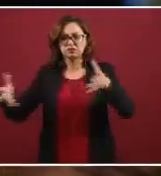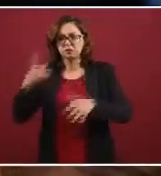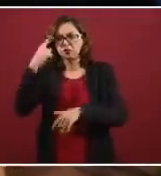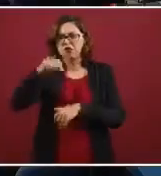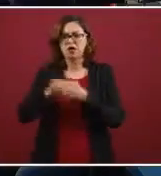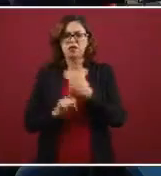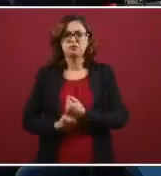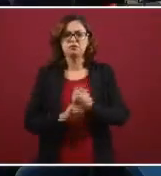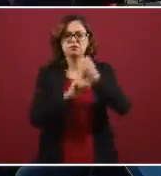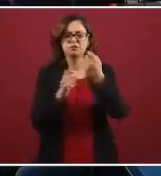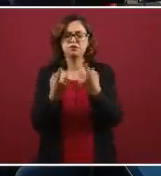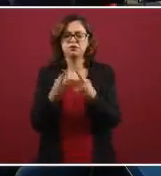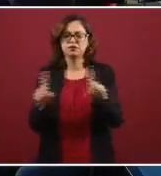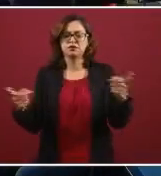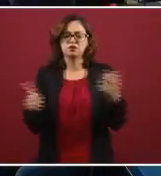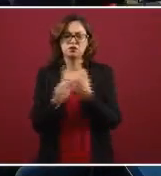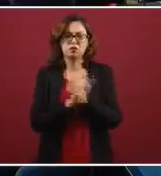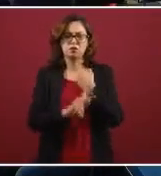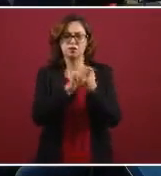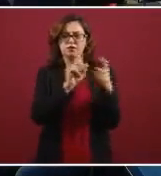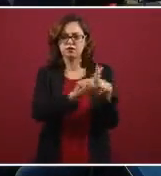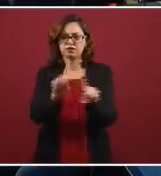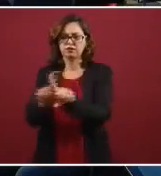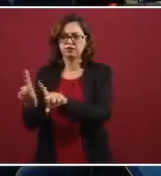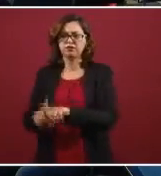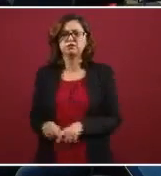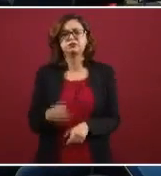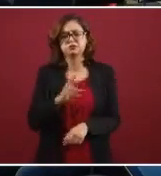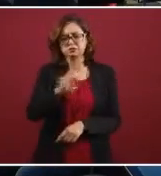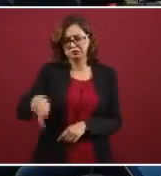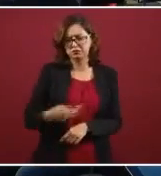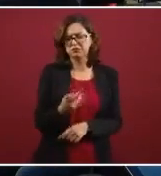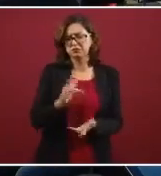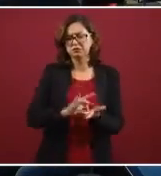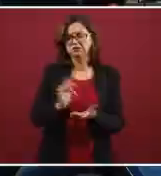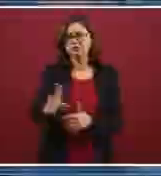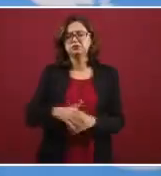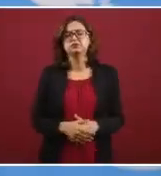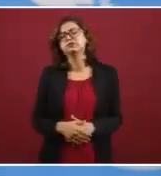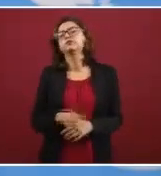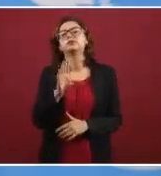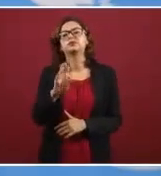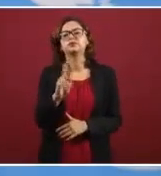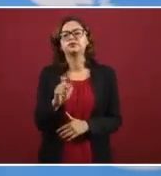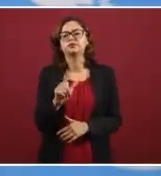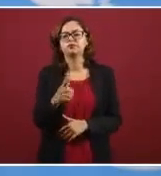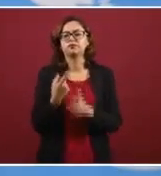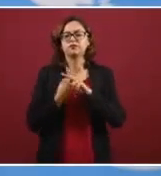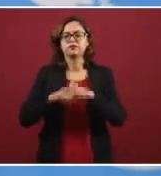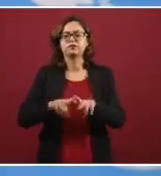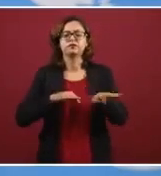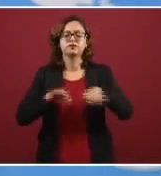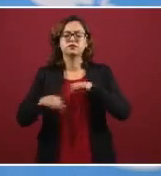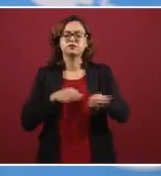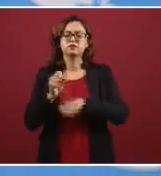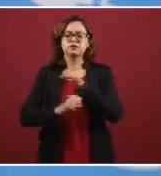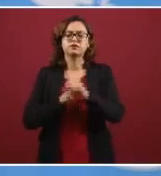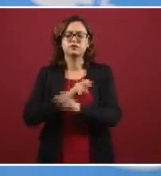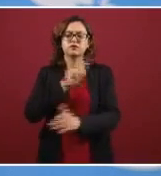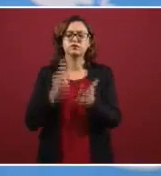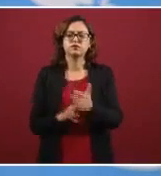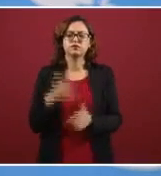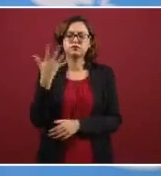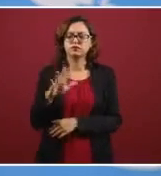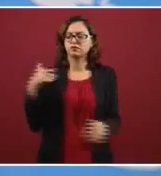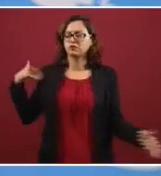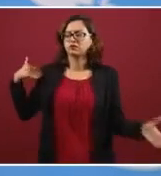países. Muchas gracias por su pregunta. La CEPAL viene trabajando desde el 2010 en el tema de la